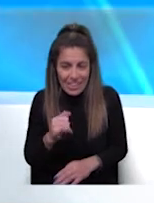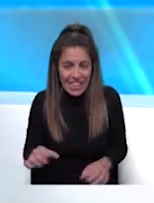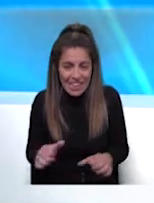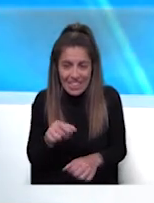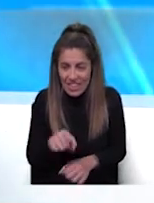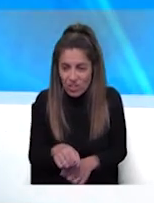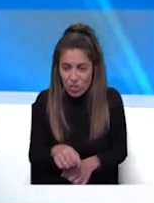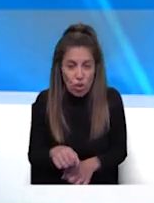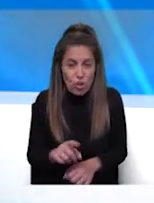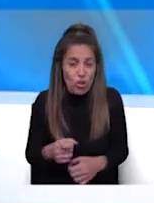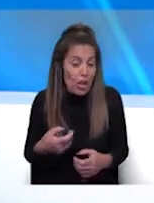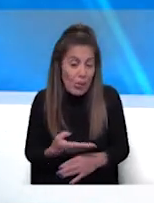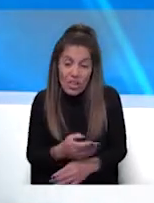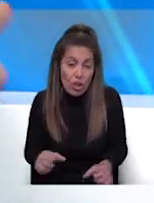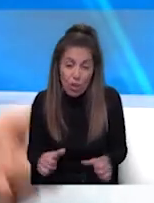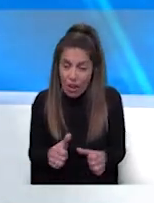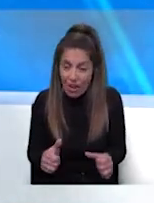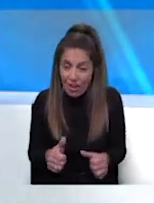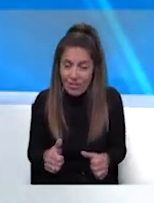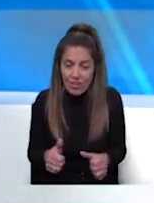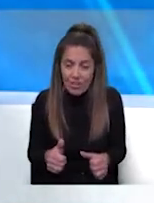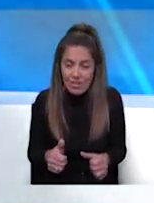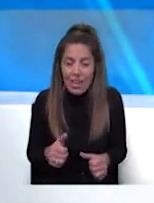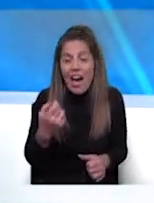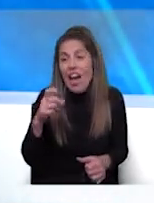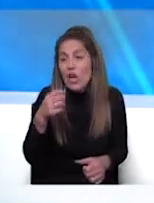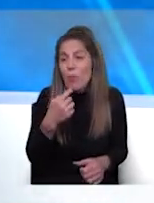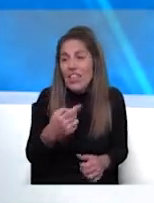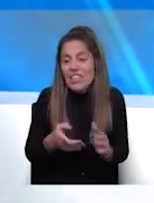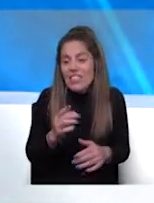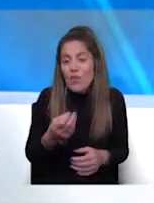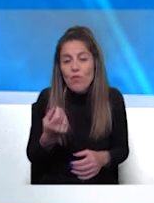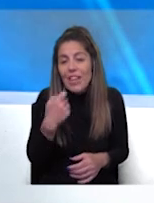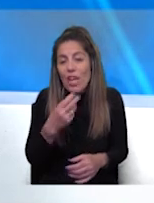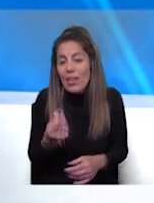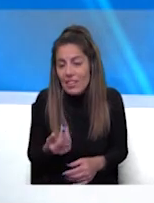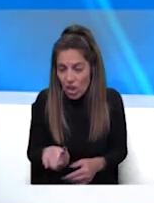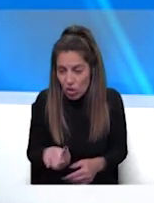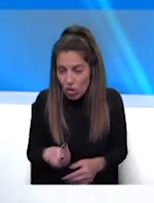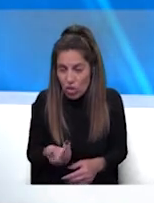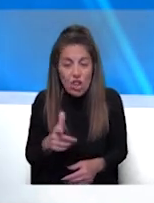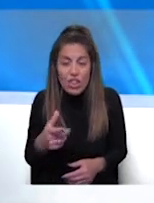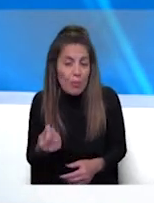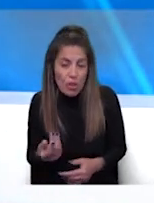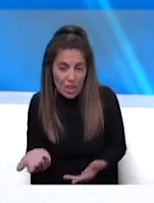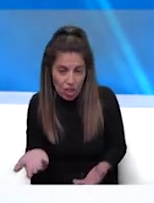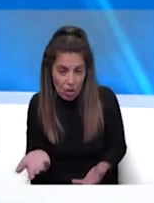eso, no le ha exigido que lo haga. Alguien va a decir, faltaban recursos. No teníamos